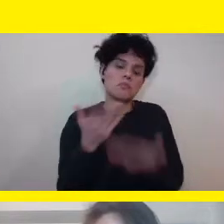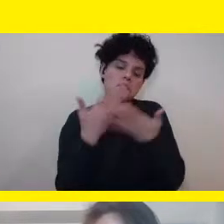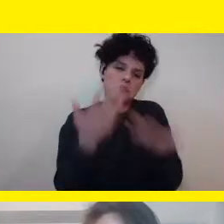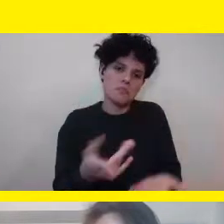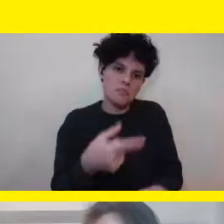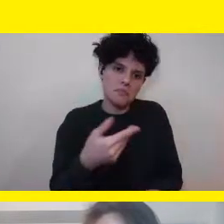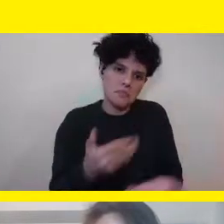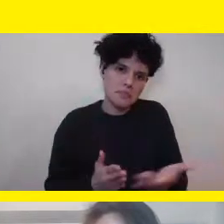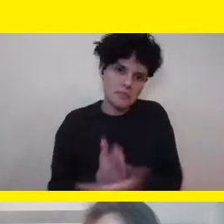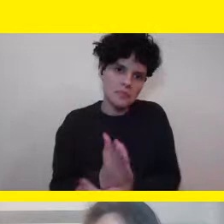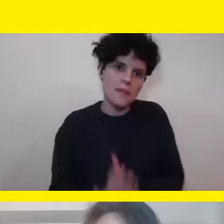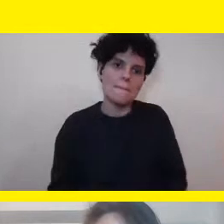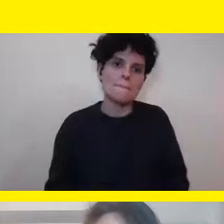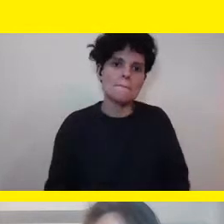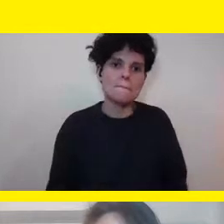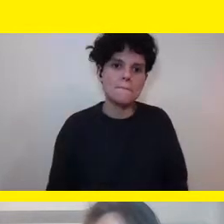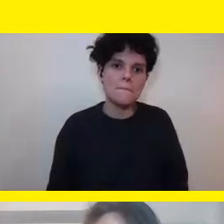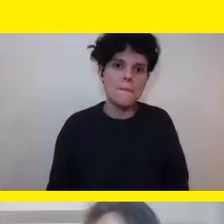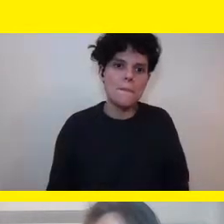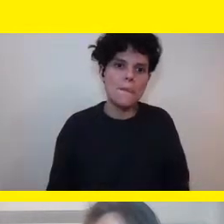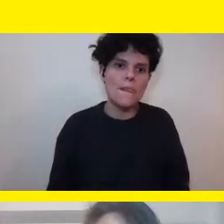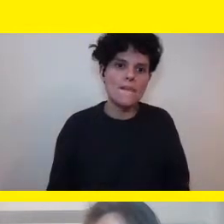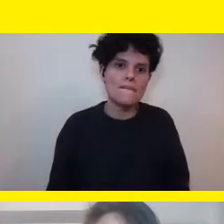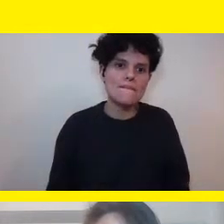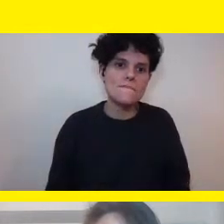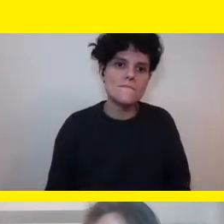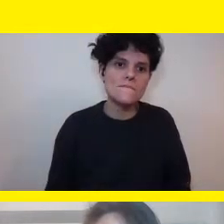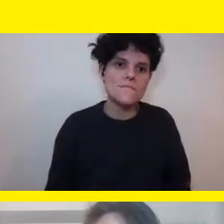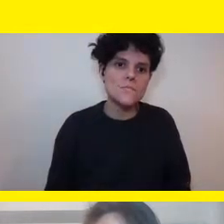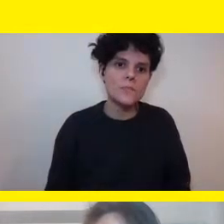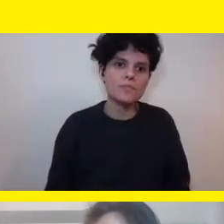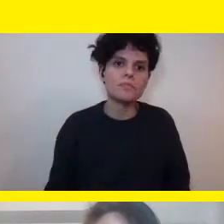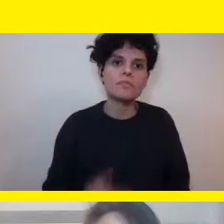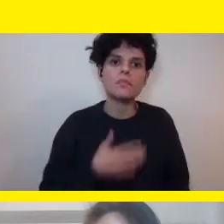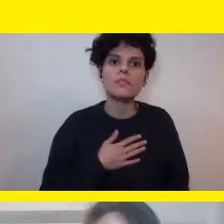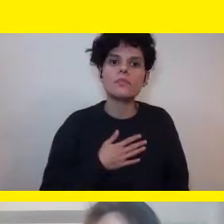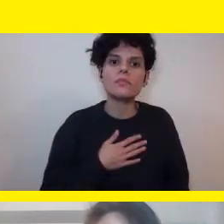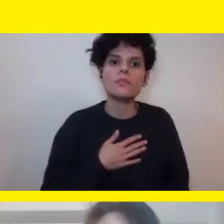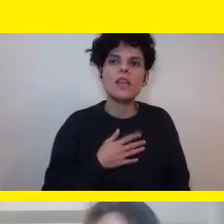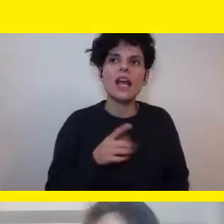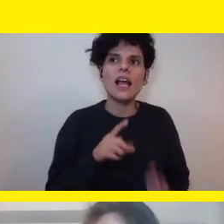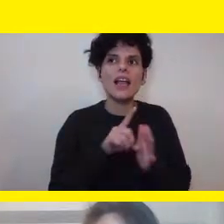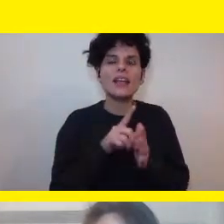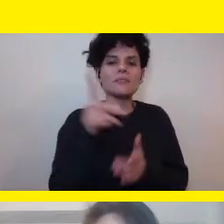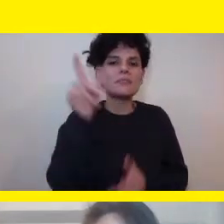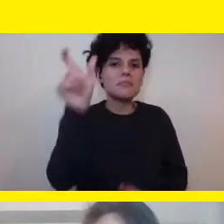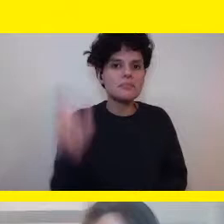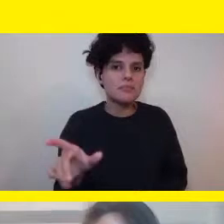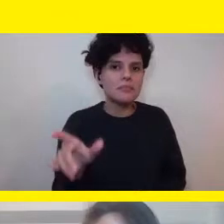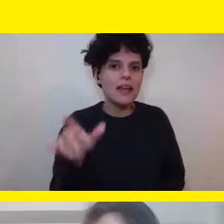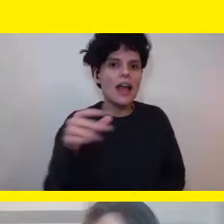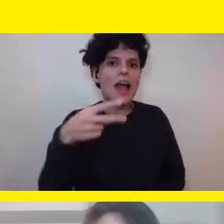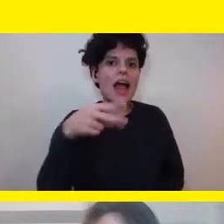quisiera mencionar de que el camino que nos ha mostrado AIDE, que ella ha recorrido,